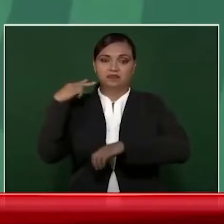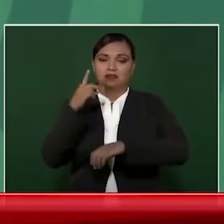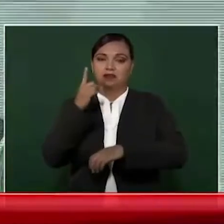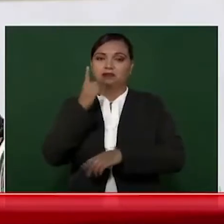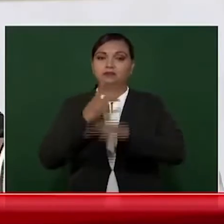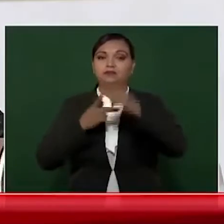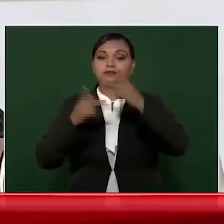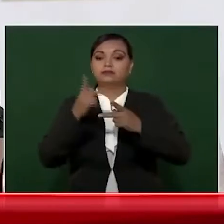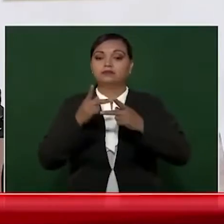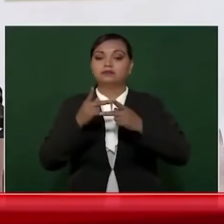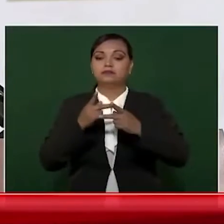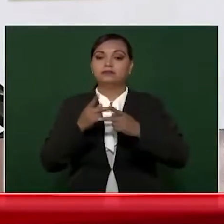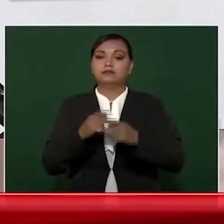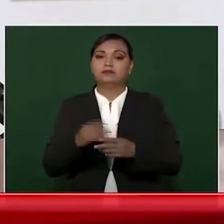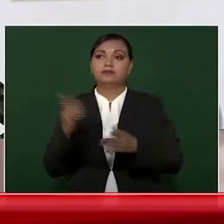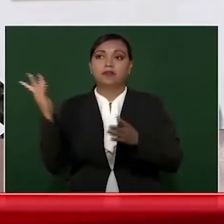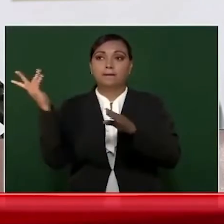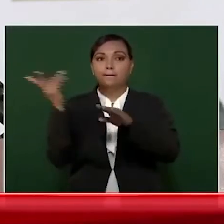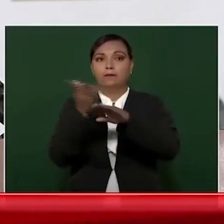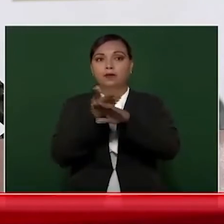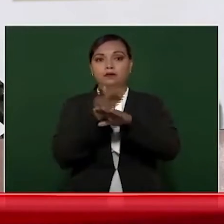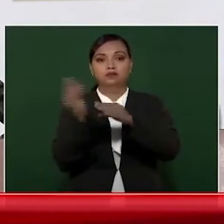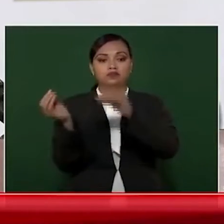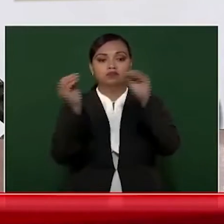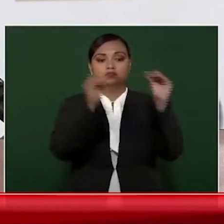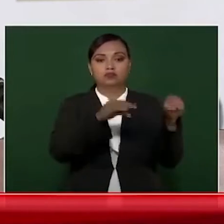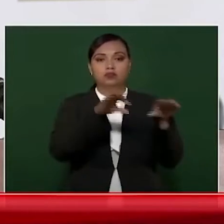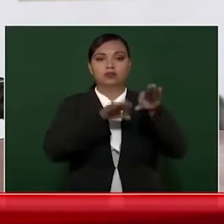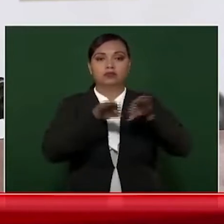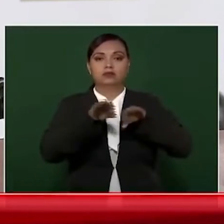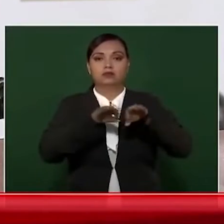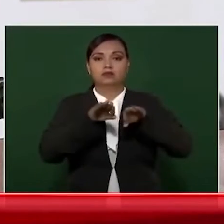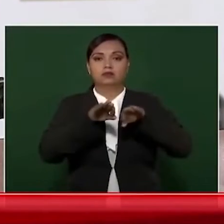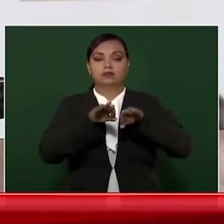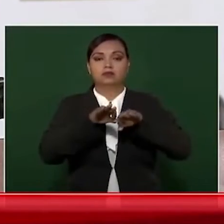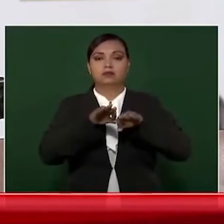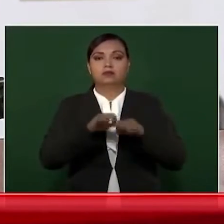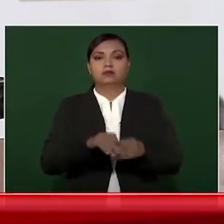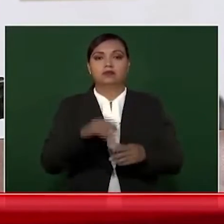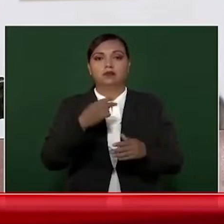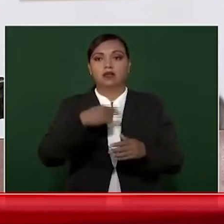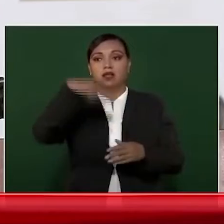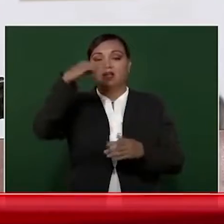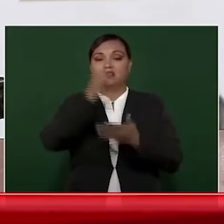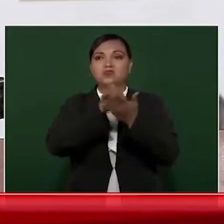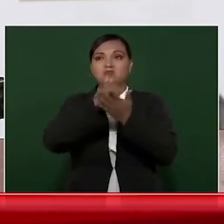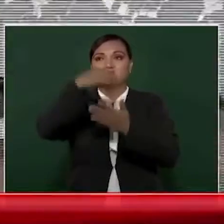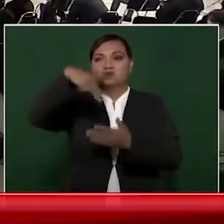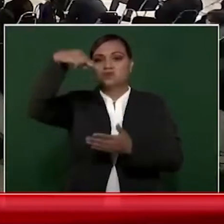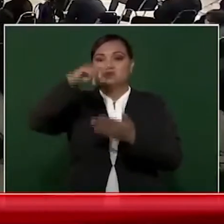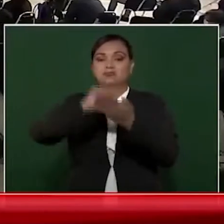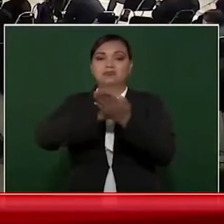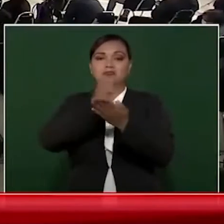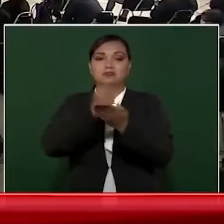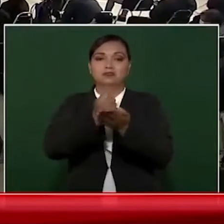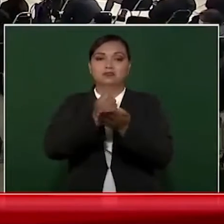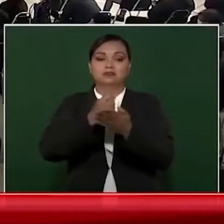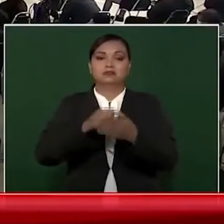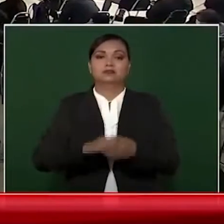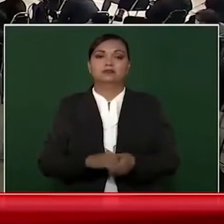se trasladó a trabajar a las ciudades fronterizas de Tamaulipas,